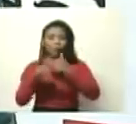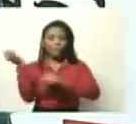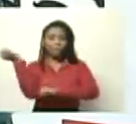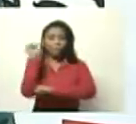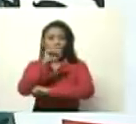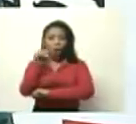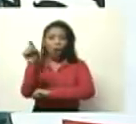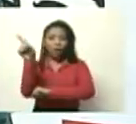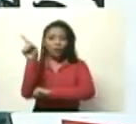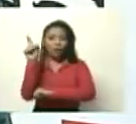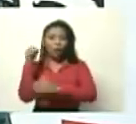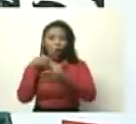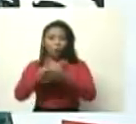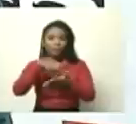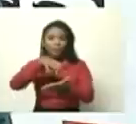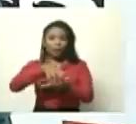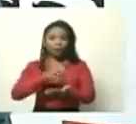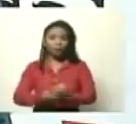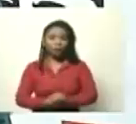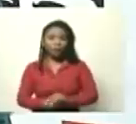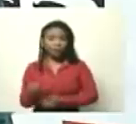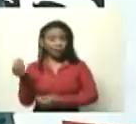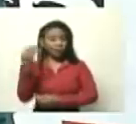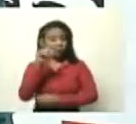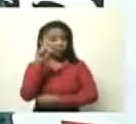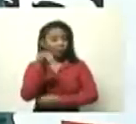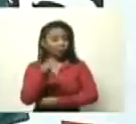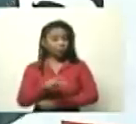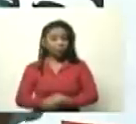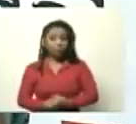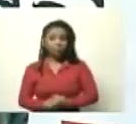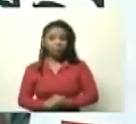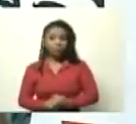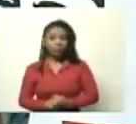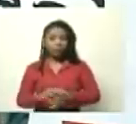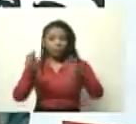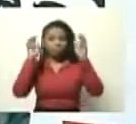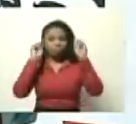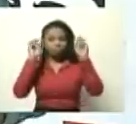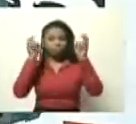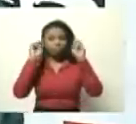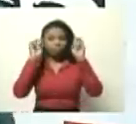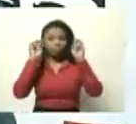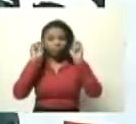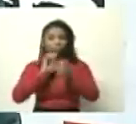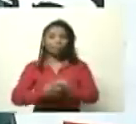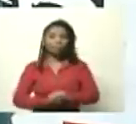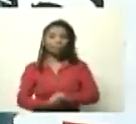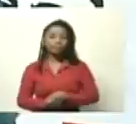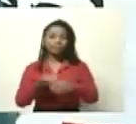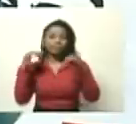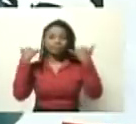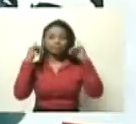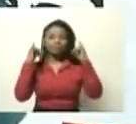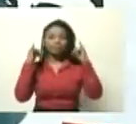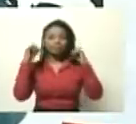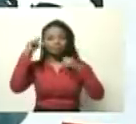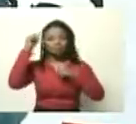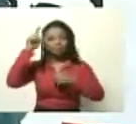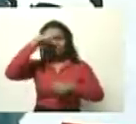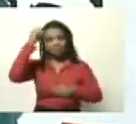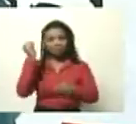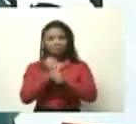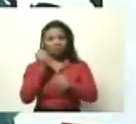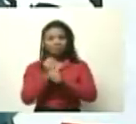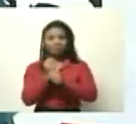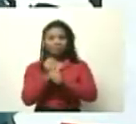derrotado ese golpe de Estado. Además, también el contexto de la celebración del Día del Trabajador